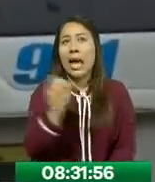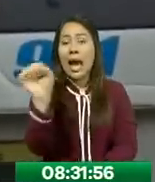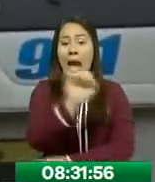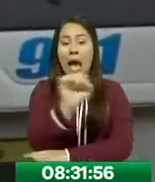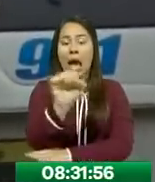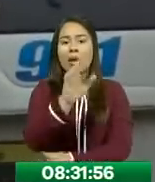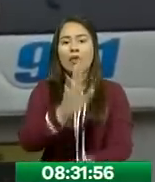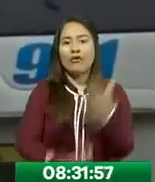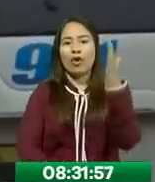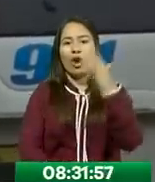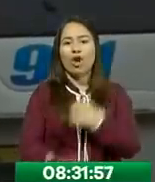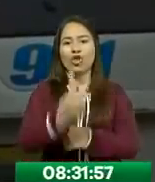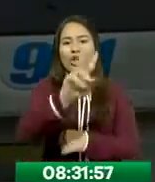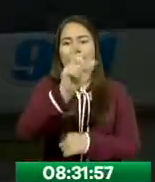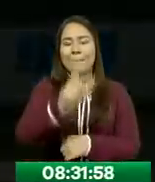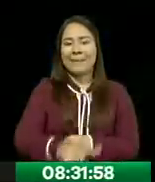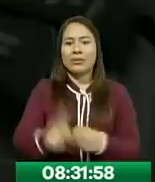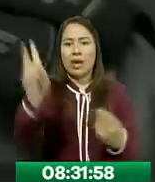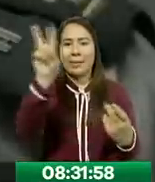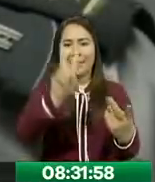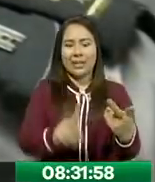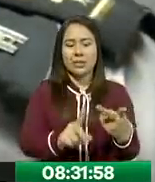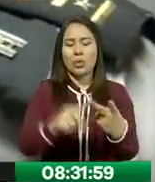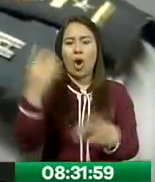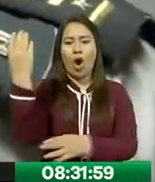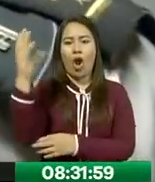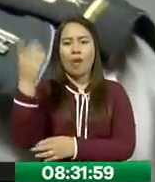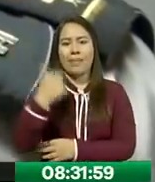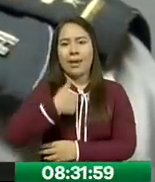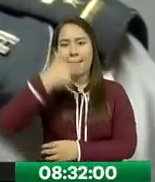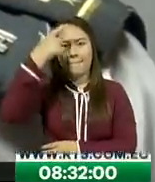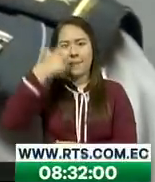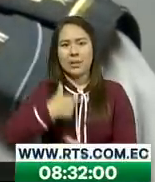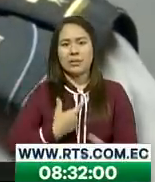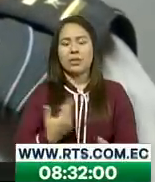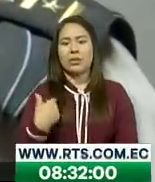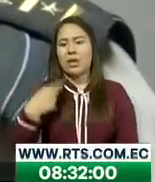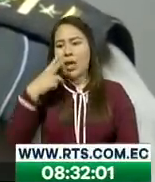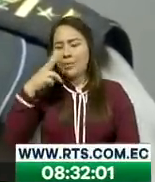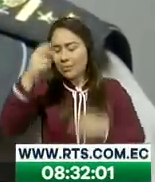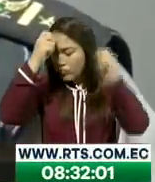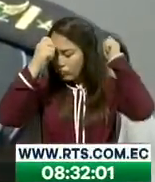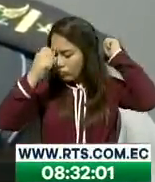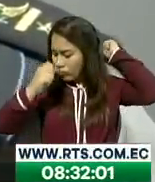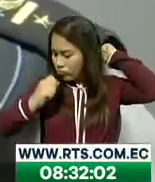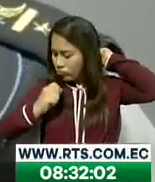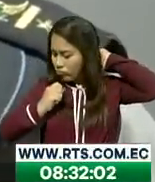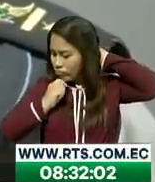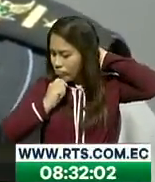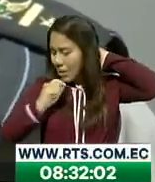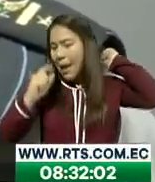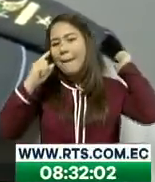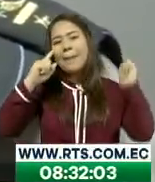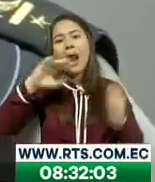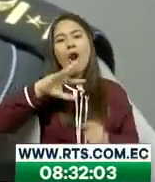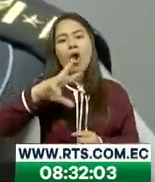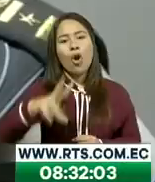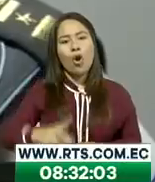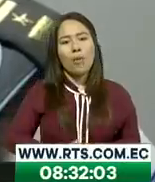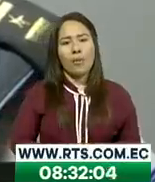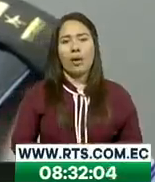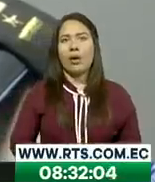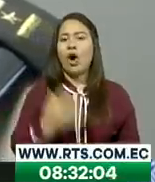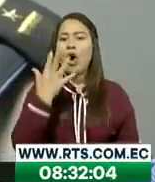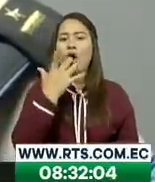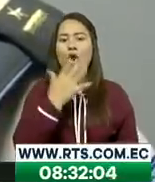hombre con dos nacionalidades, venezolana y colombiana. Se recuperó eso, un pasamontañas, la ropa que utilizaron estos individuos, una gorra color